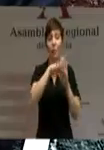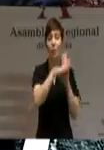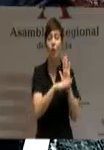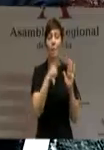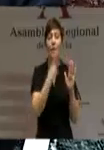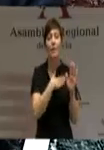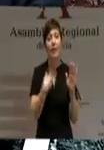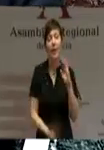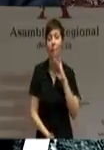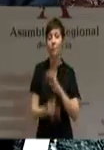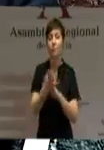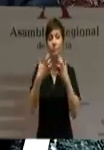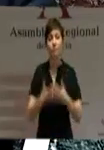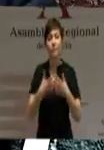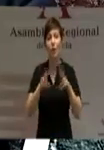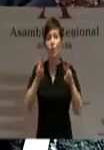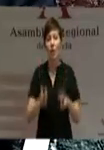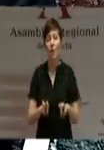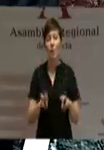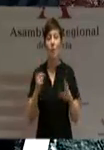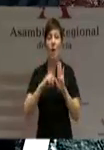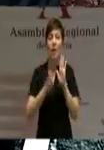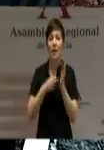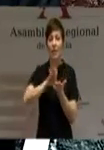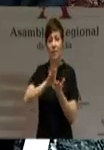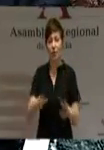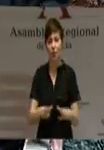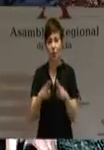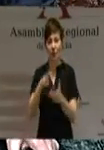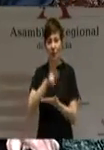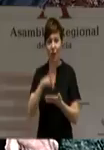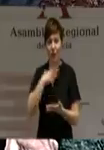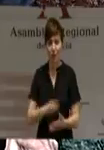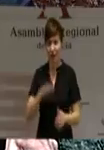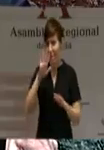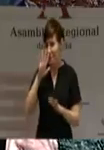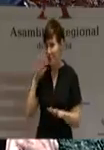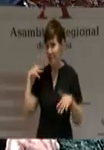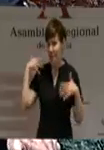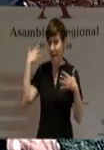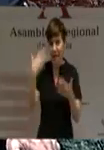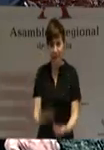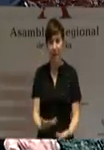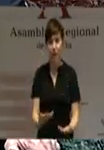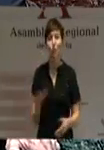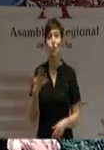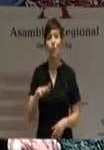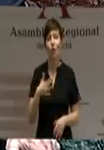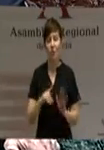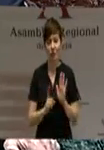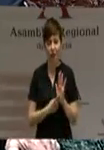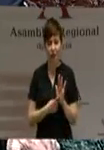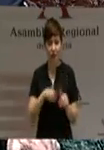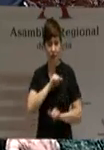en marcha una ley de servicios sociales de la región de Murcia. Pero 10 años después, seguimos esperando